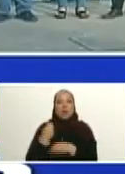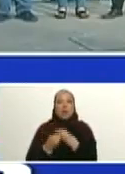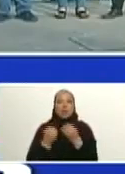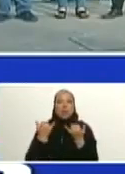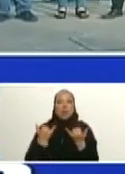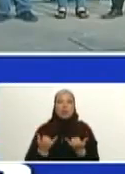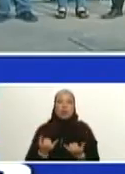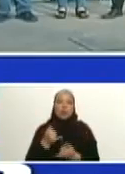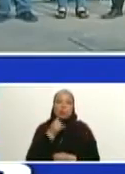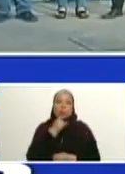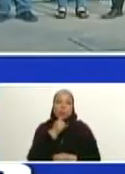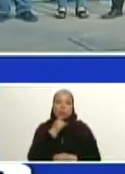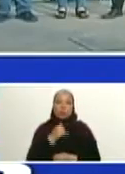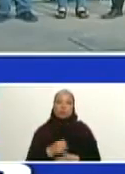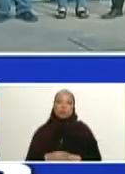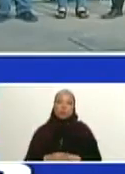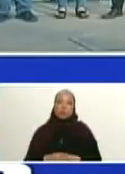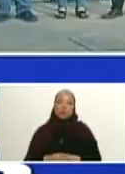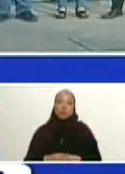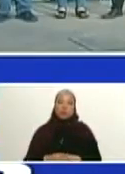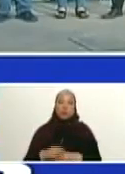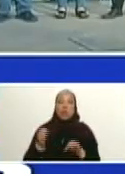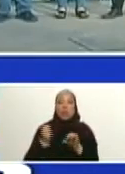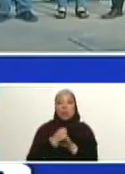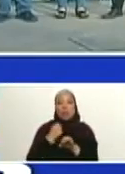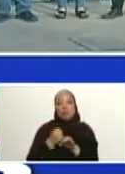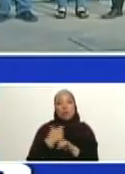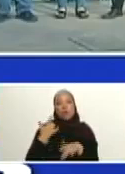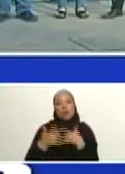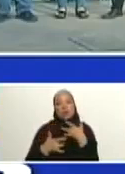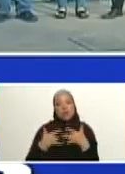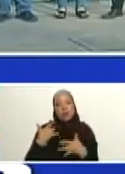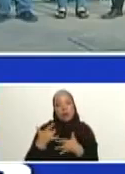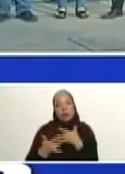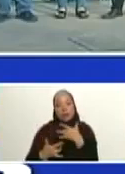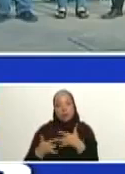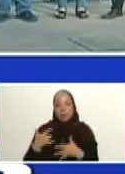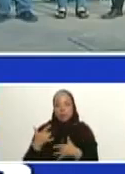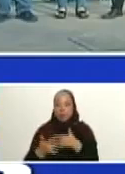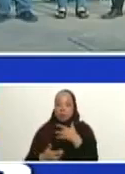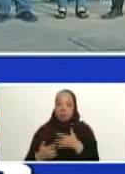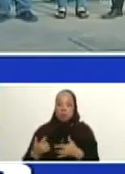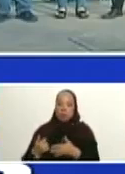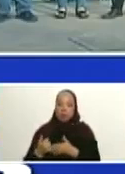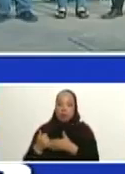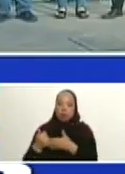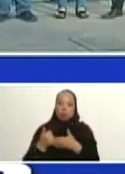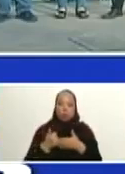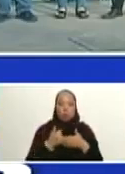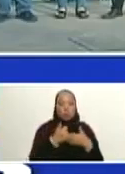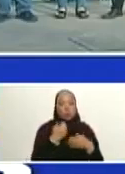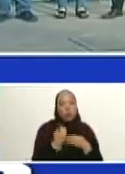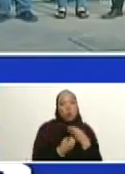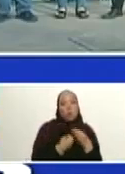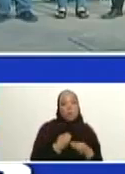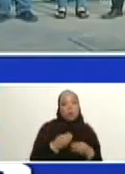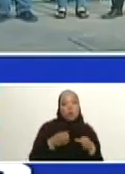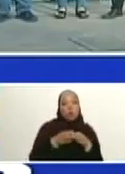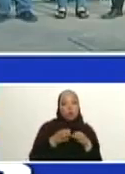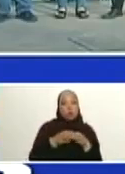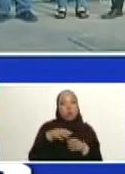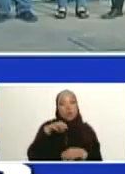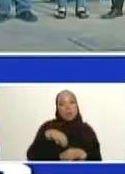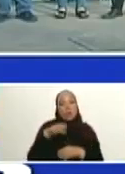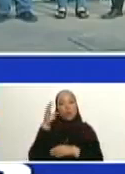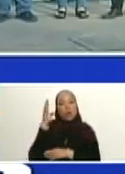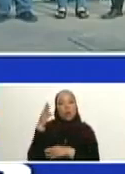que quiero es que me muestren el trabajo que se está haciendo, el impacto que se tiene y cómo van las bricomiles en el estado